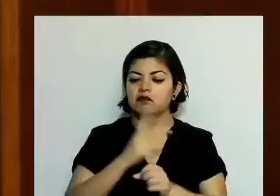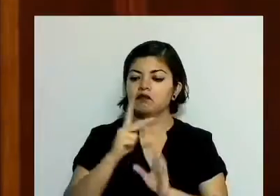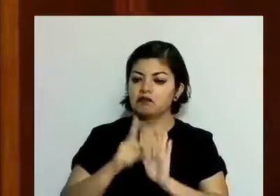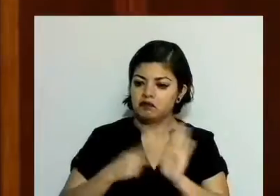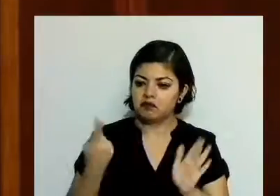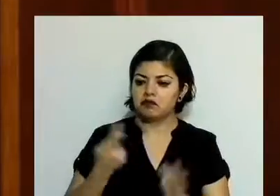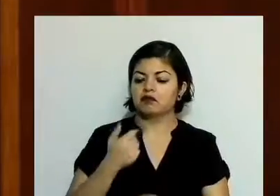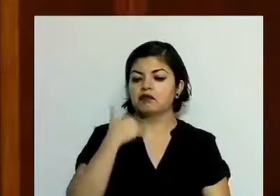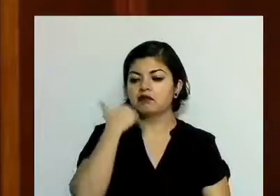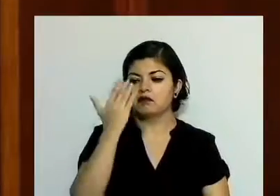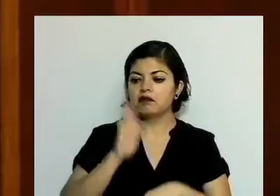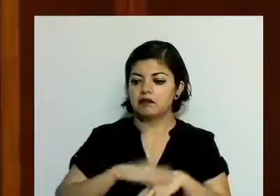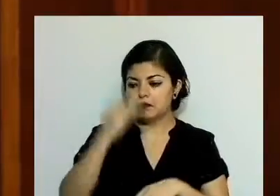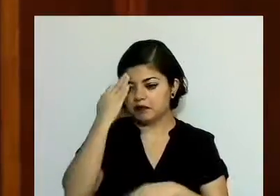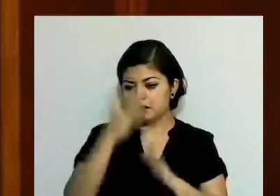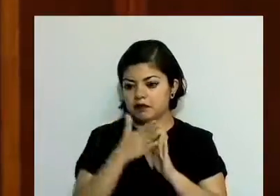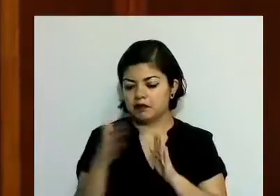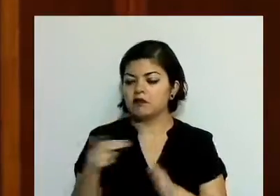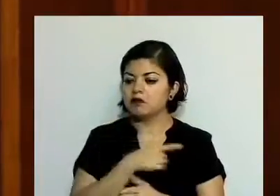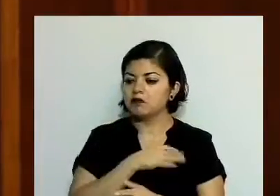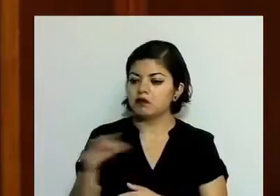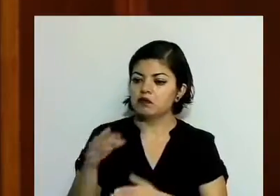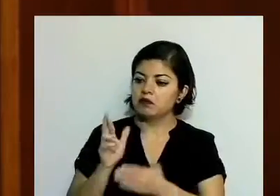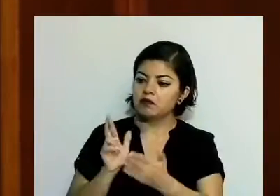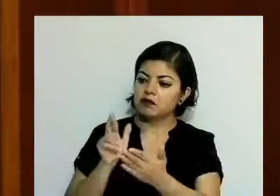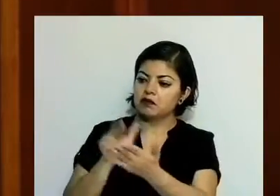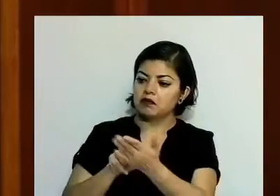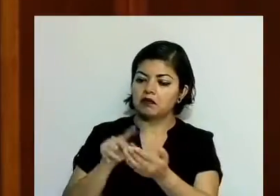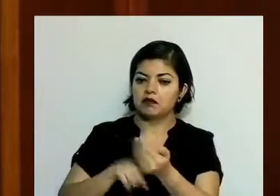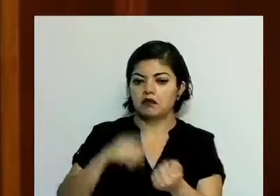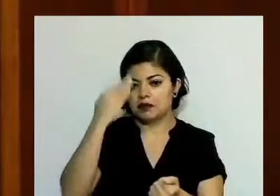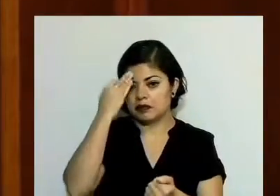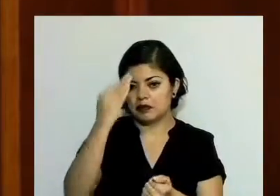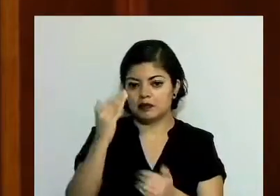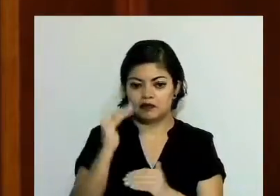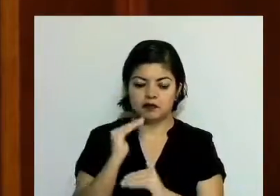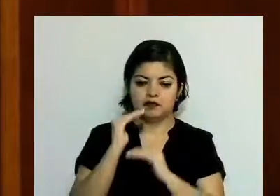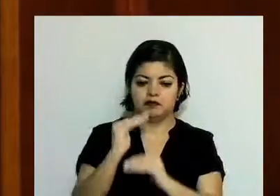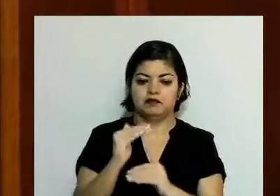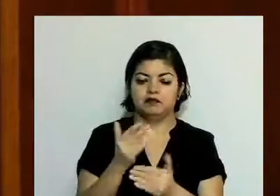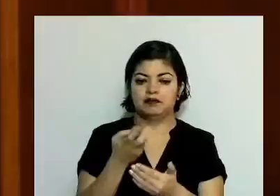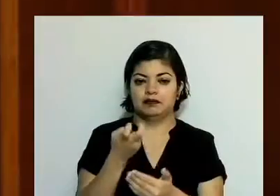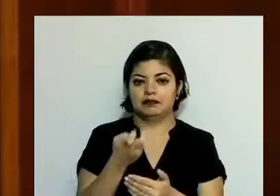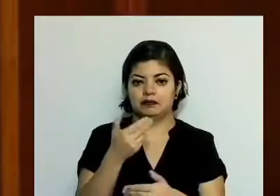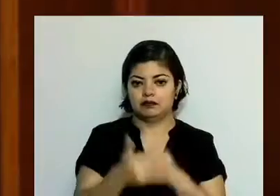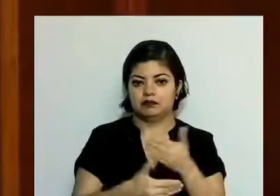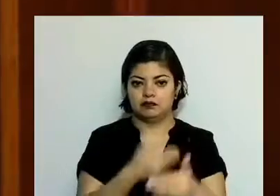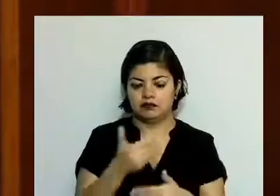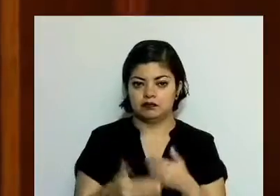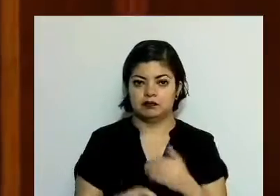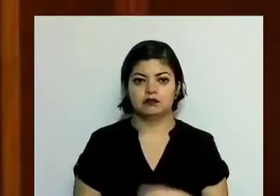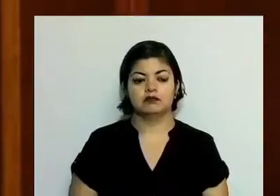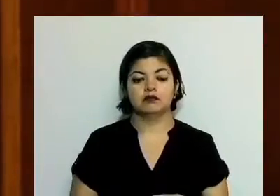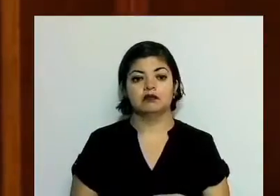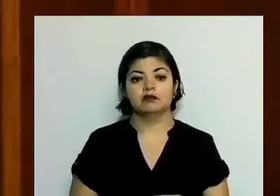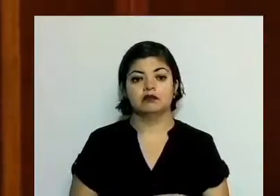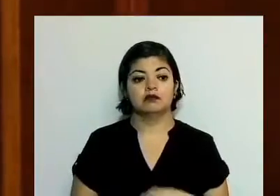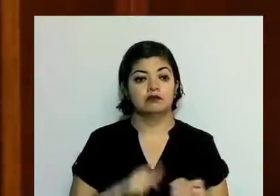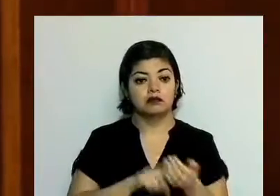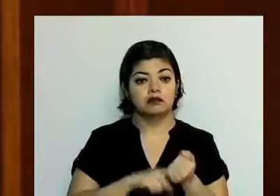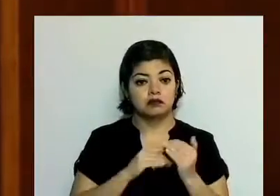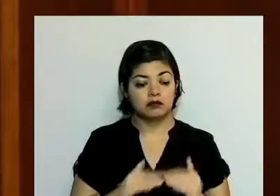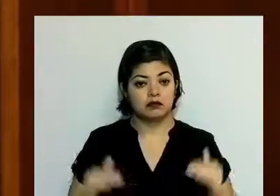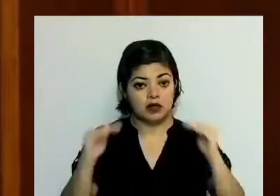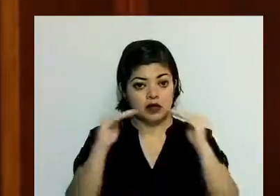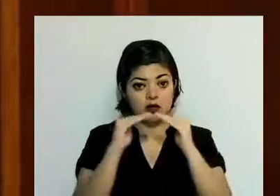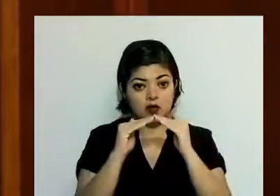registrarse formalmente en los plazos y términos establecidos en el presente proceso, comparecer en igualdad de